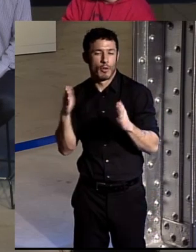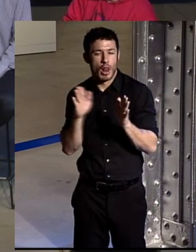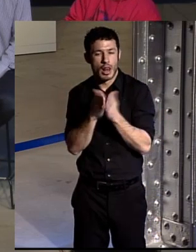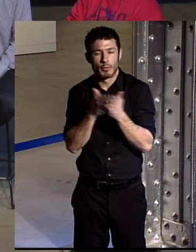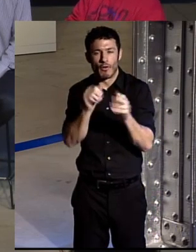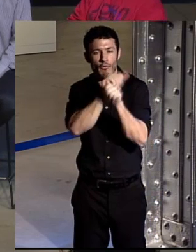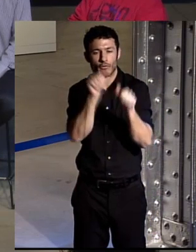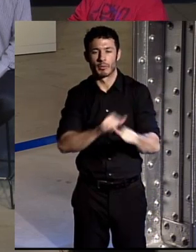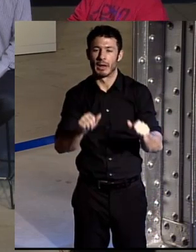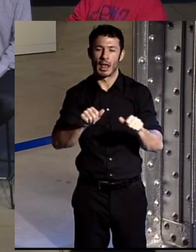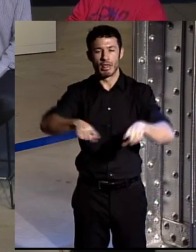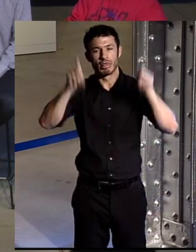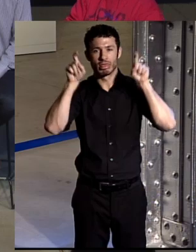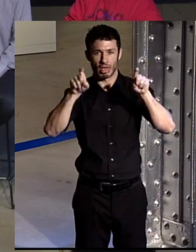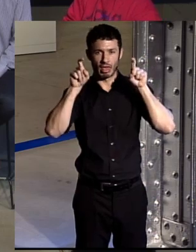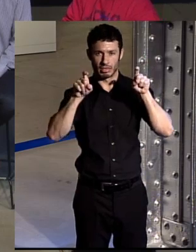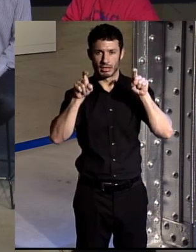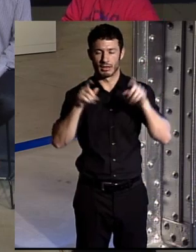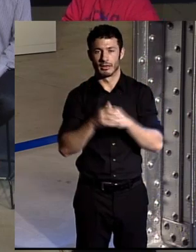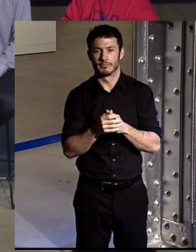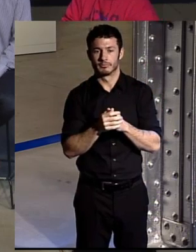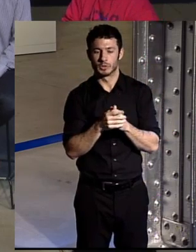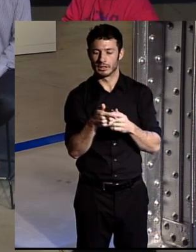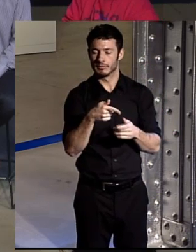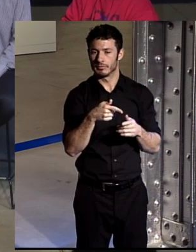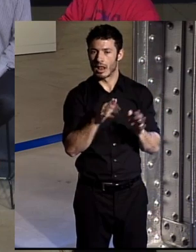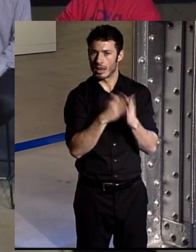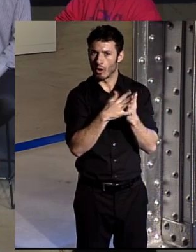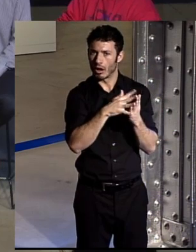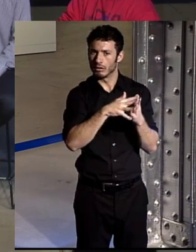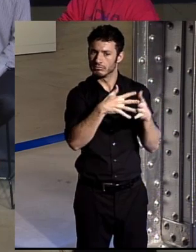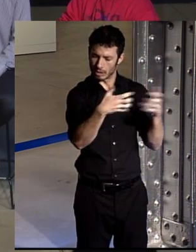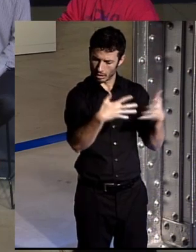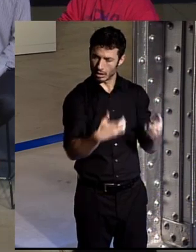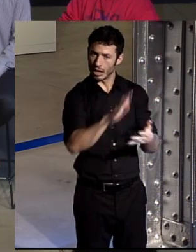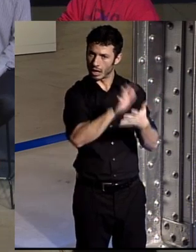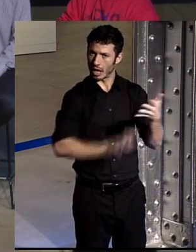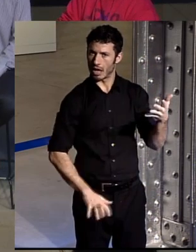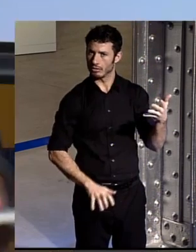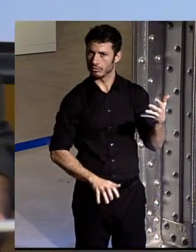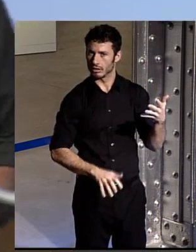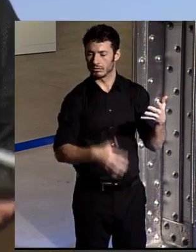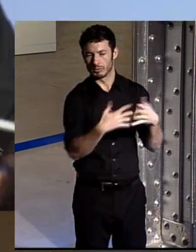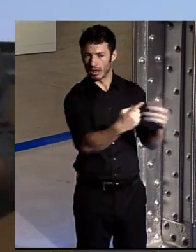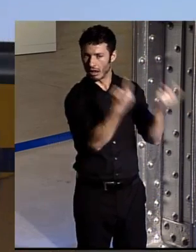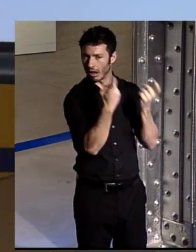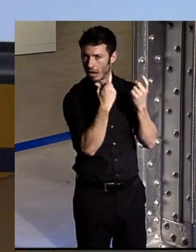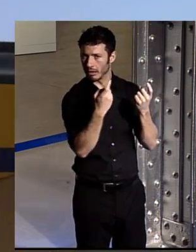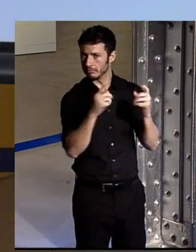tiene mucho para aprender, es casi a veces un manual, pero a la vez es divertida, tiene un relato. O sea, no es el típico leño del libro de texto, sino que